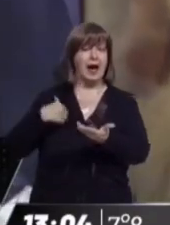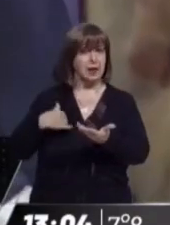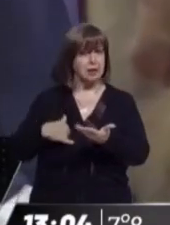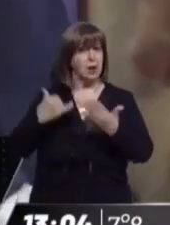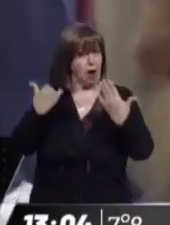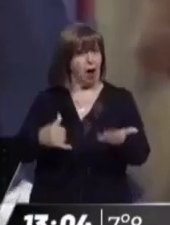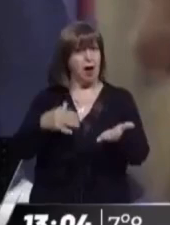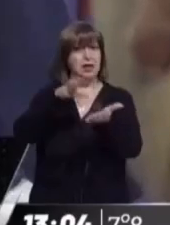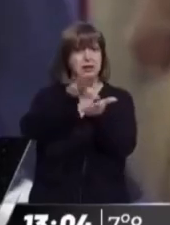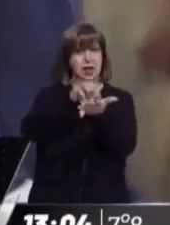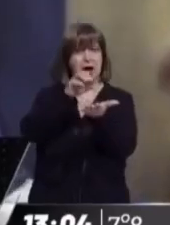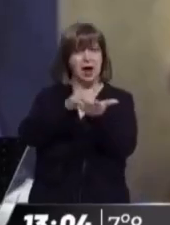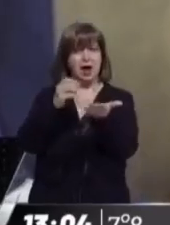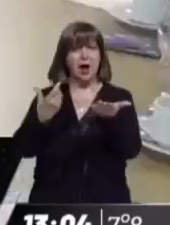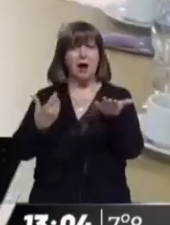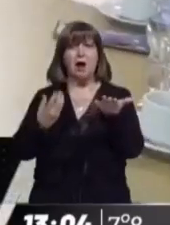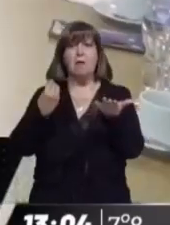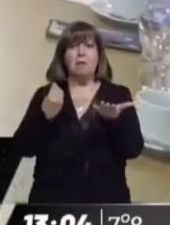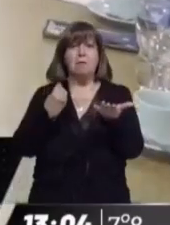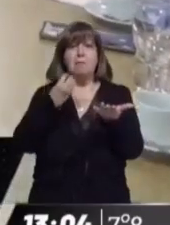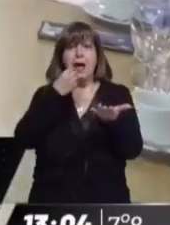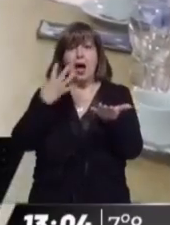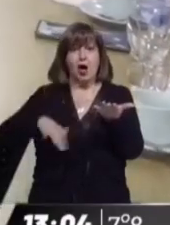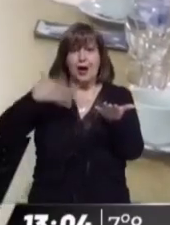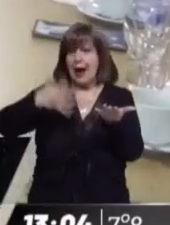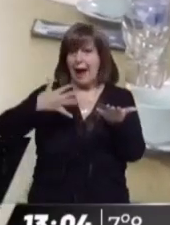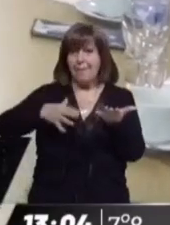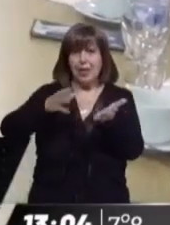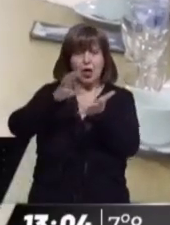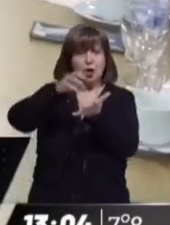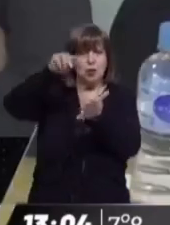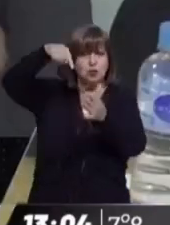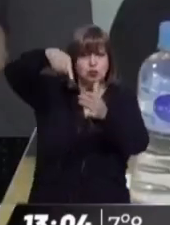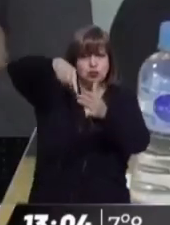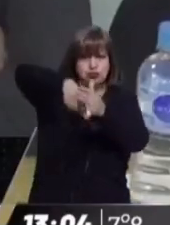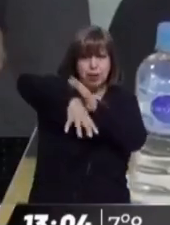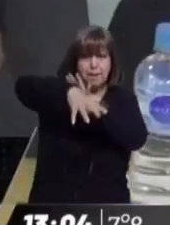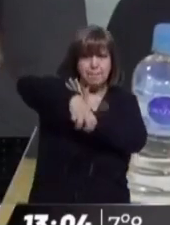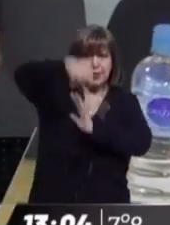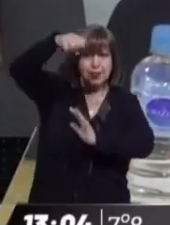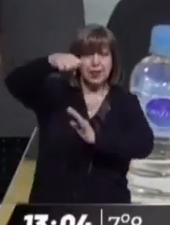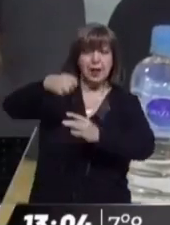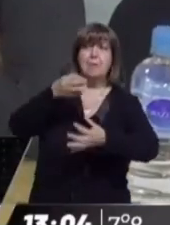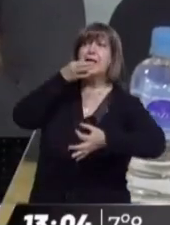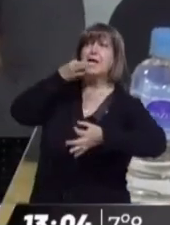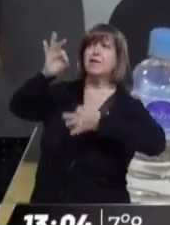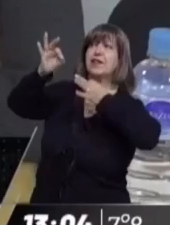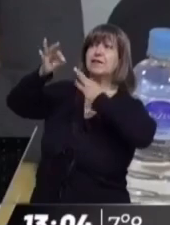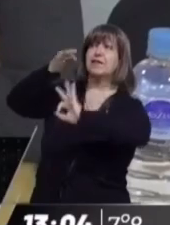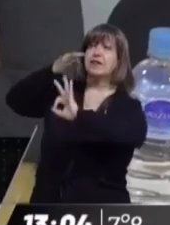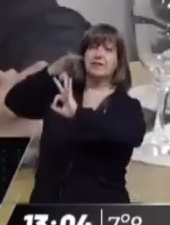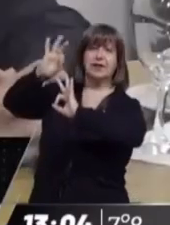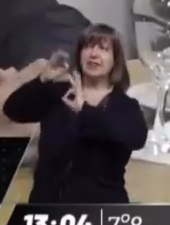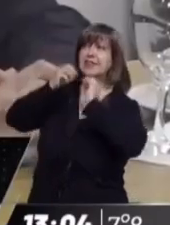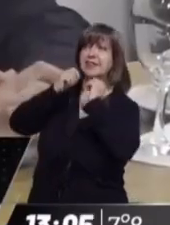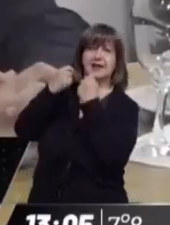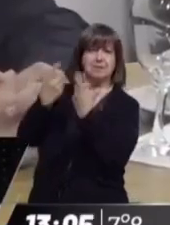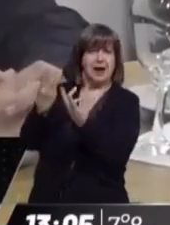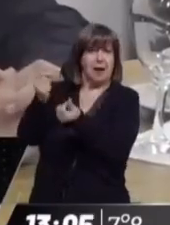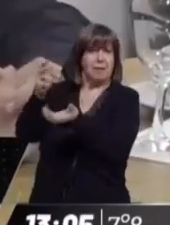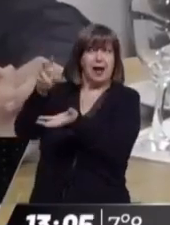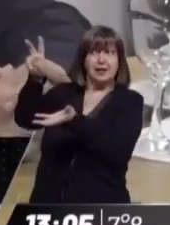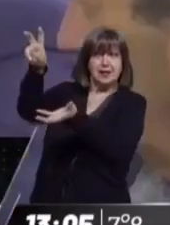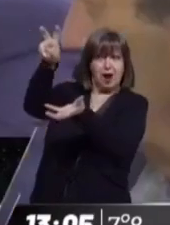No explotarlo y no sacarlo rápidamente sería un pecado capital para la Argentina y